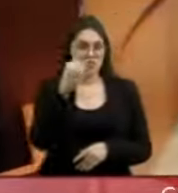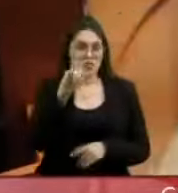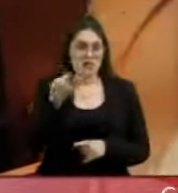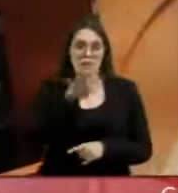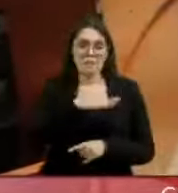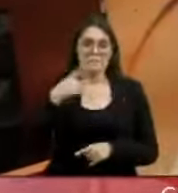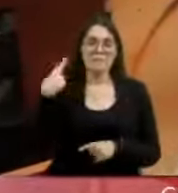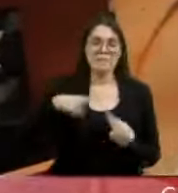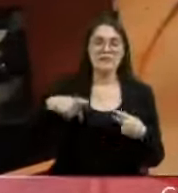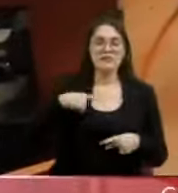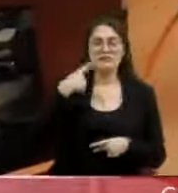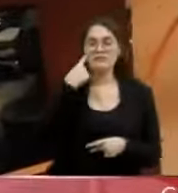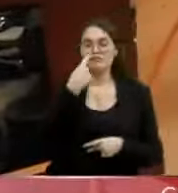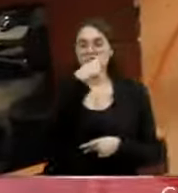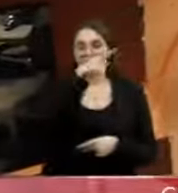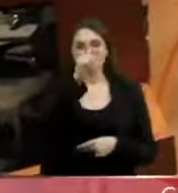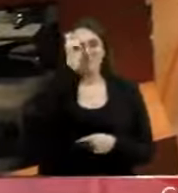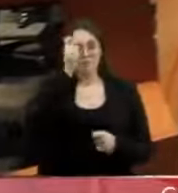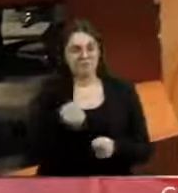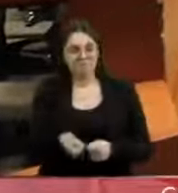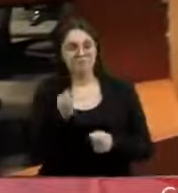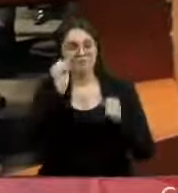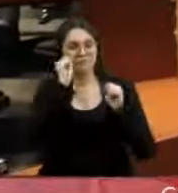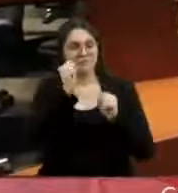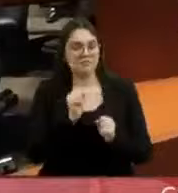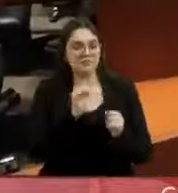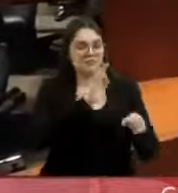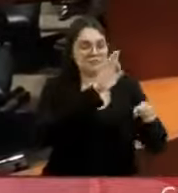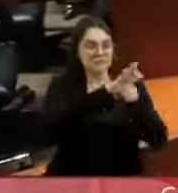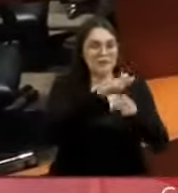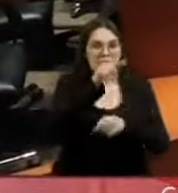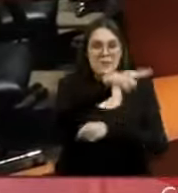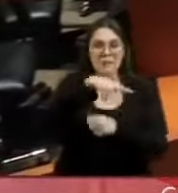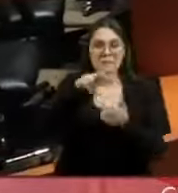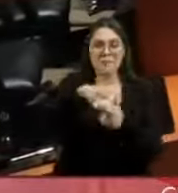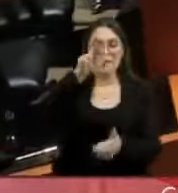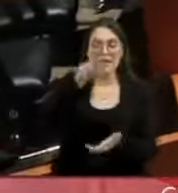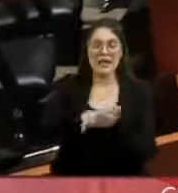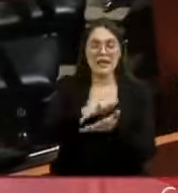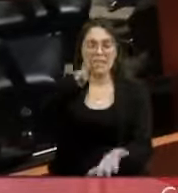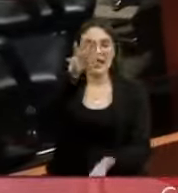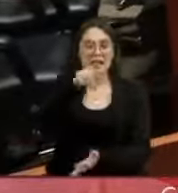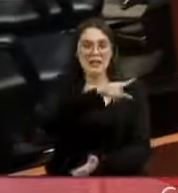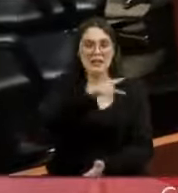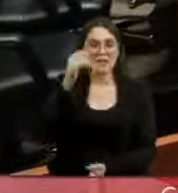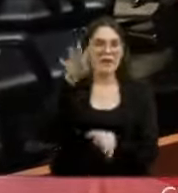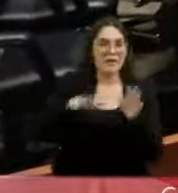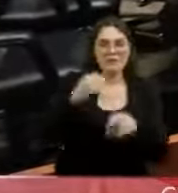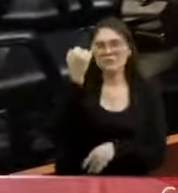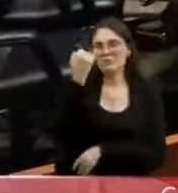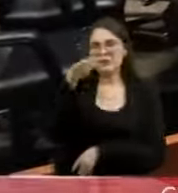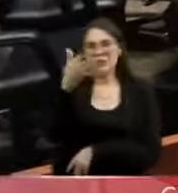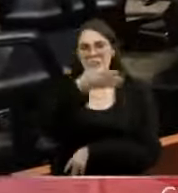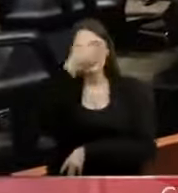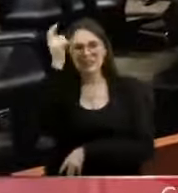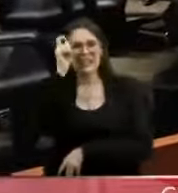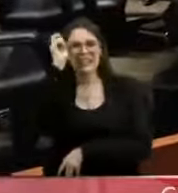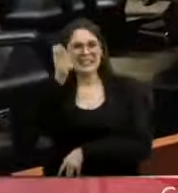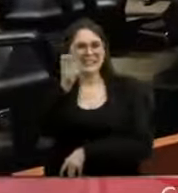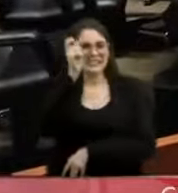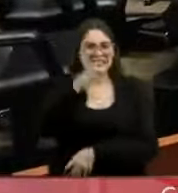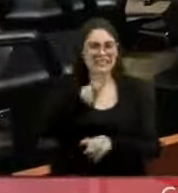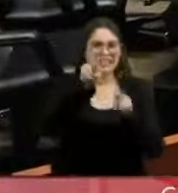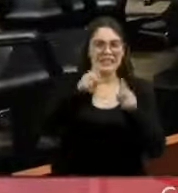la mayoría calificada, para sorpresa de la oposición que no se entera de la profunda revolución